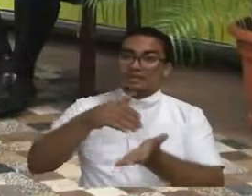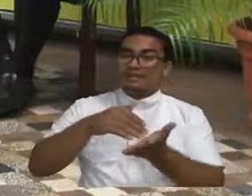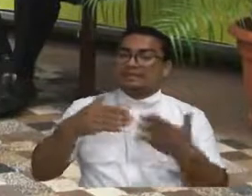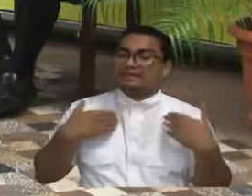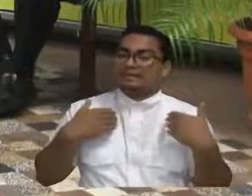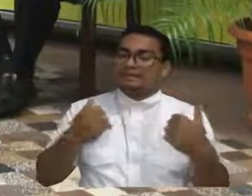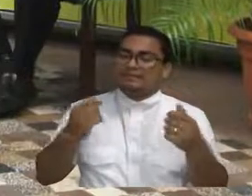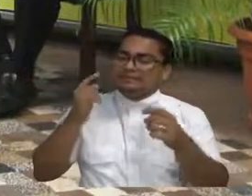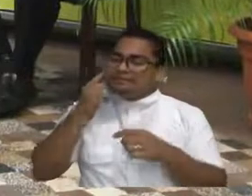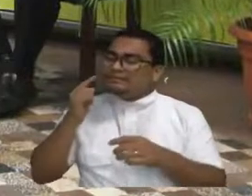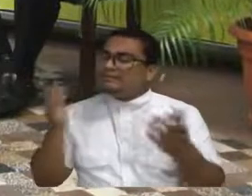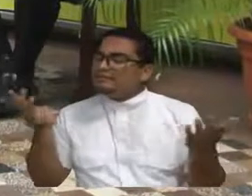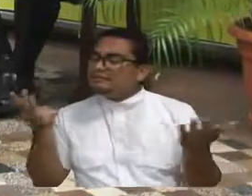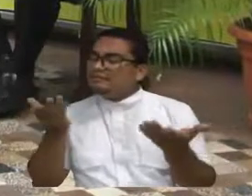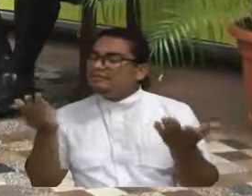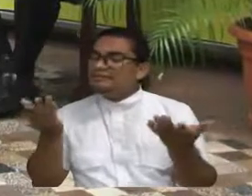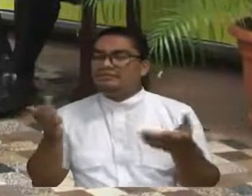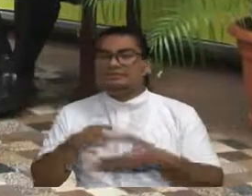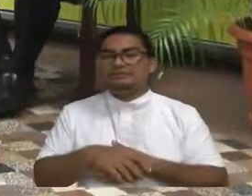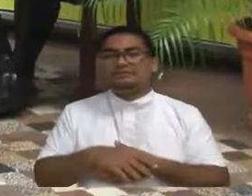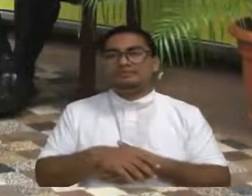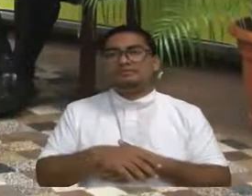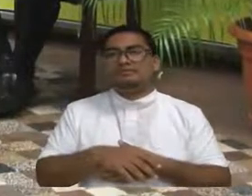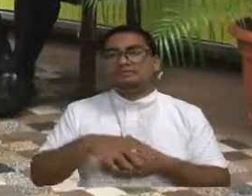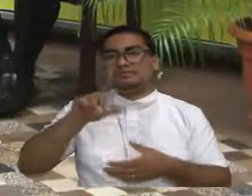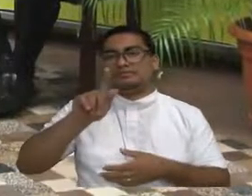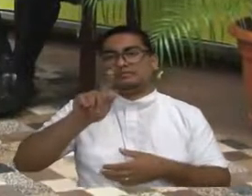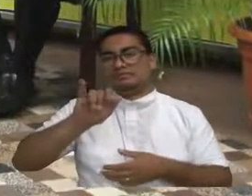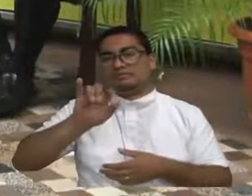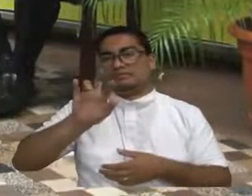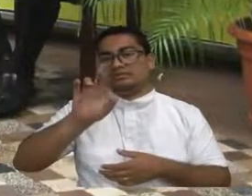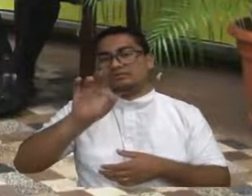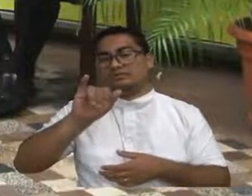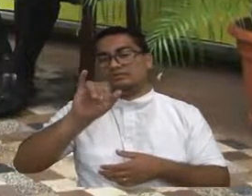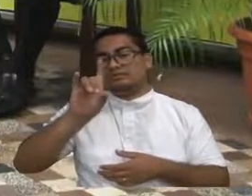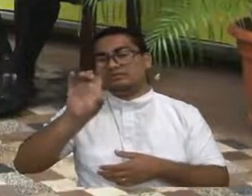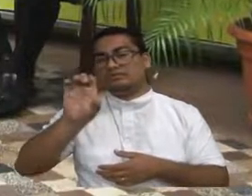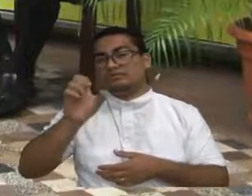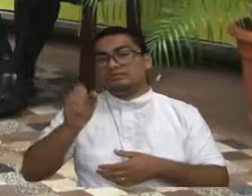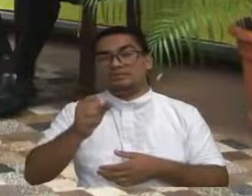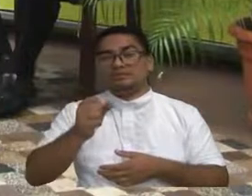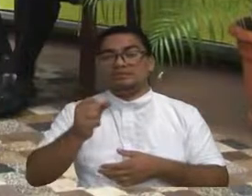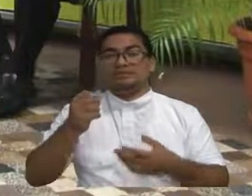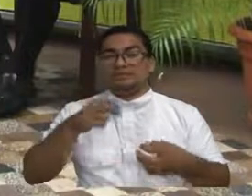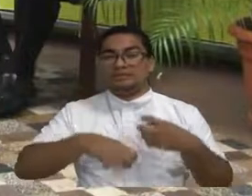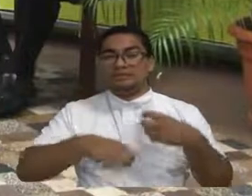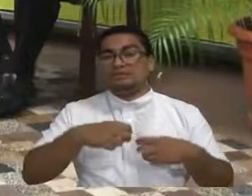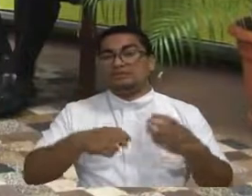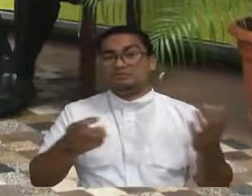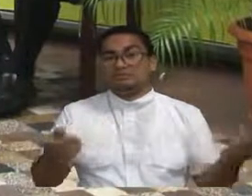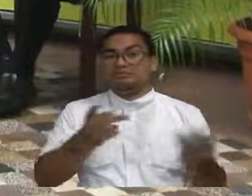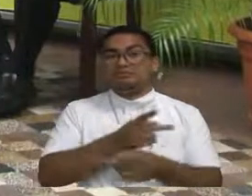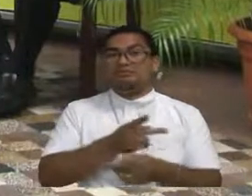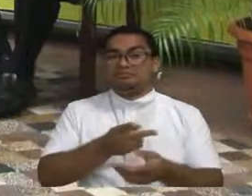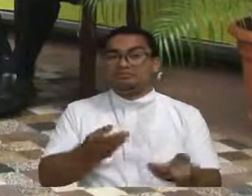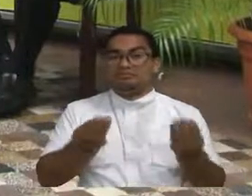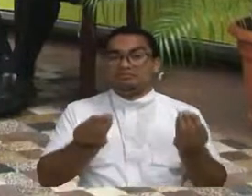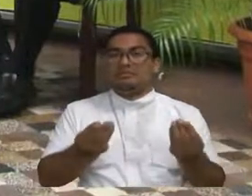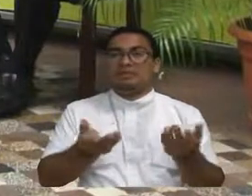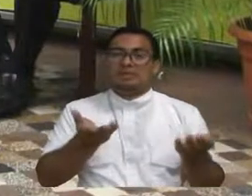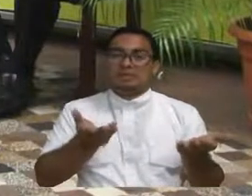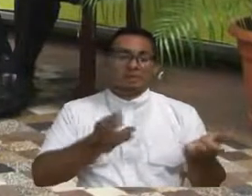esta tiroides. Porque si la tiroides está alterada, la depresión se va a agravar, eso es seguro. Me imagino también tiene que ver con la